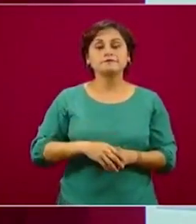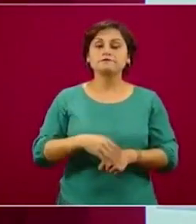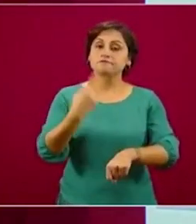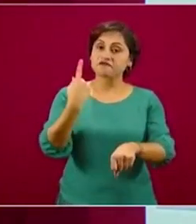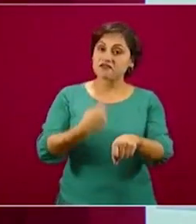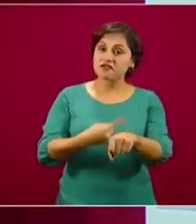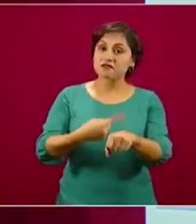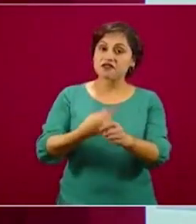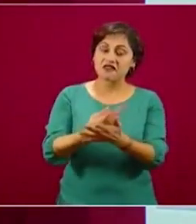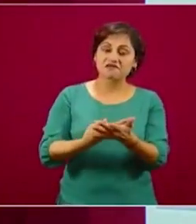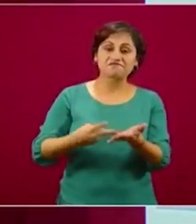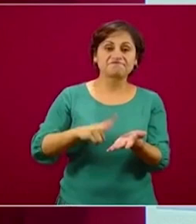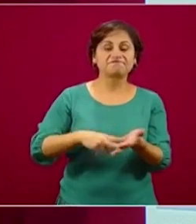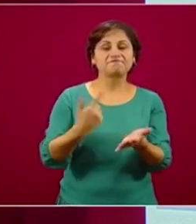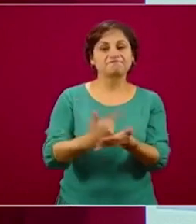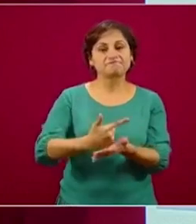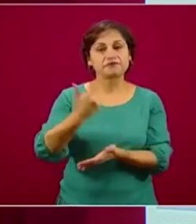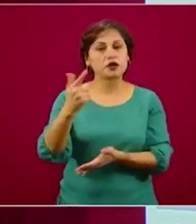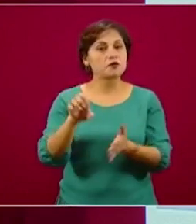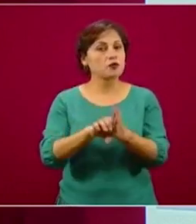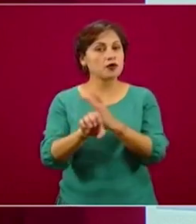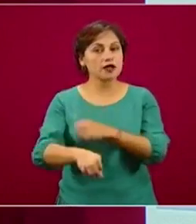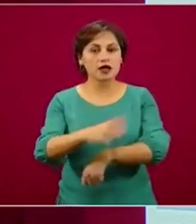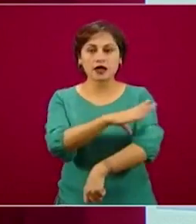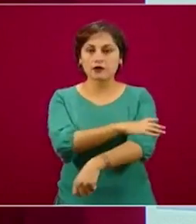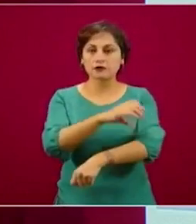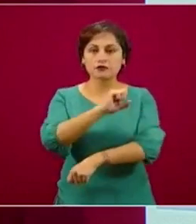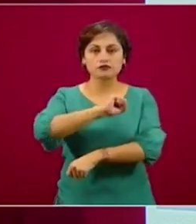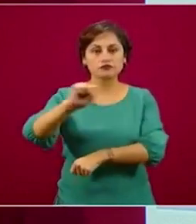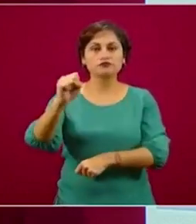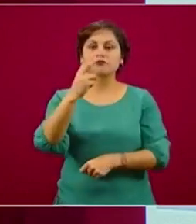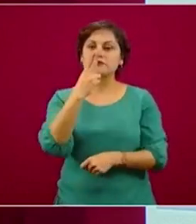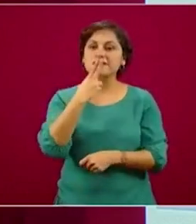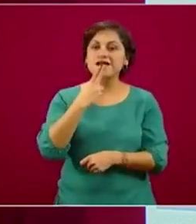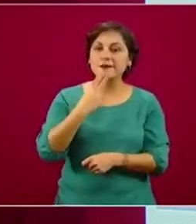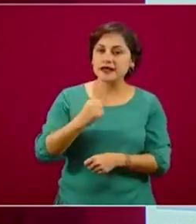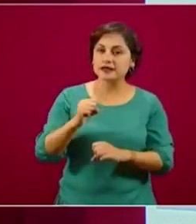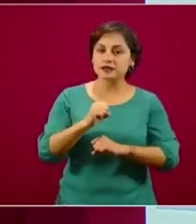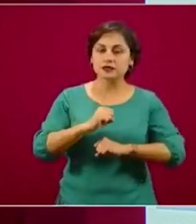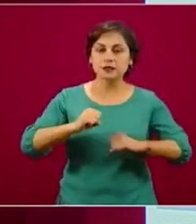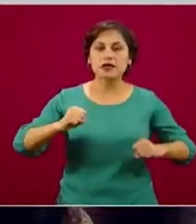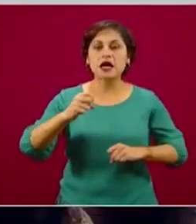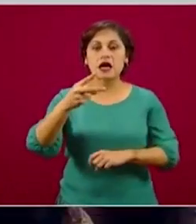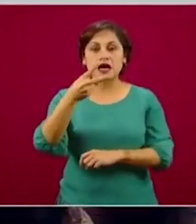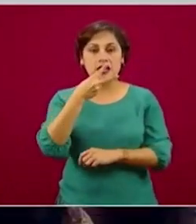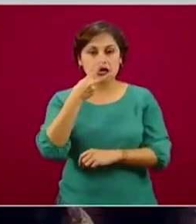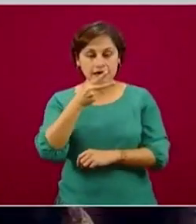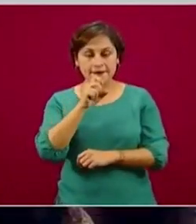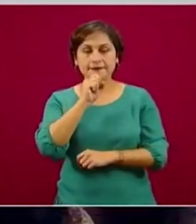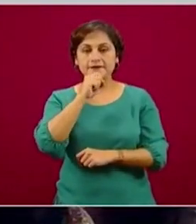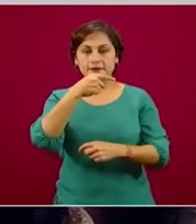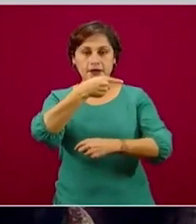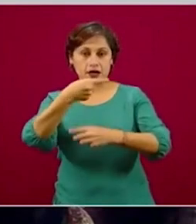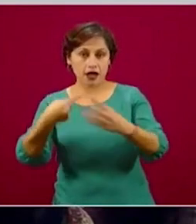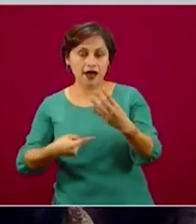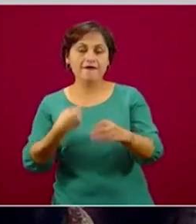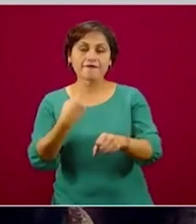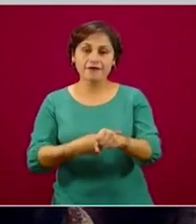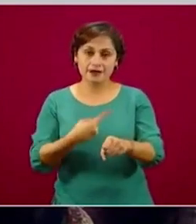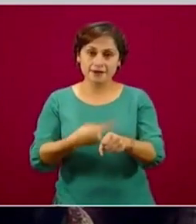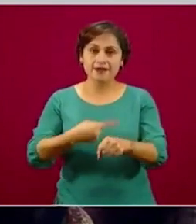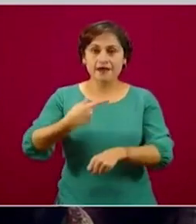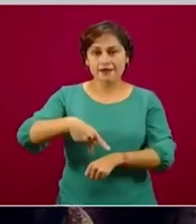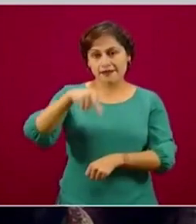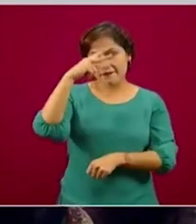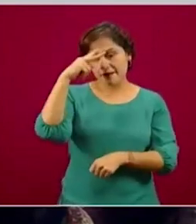enfermedades crónicas en particular hipertensión diabetes y obesidad y tabaquismo que también es una importante y grave